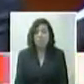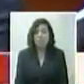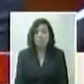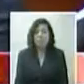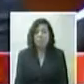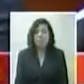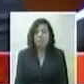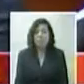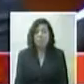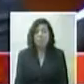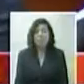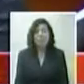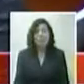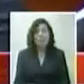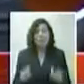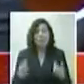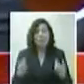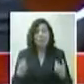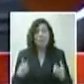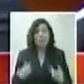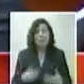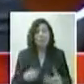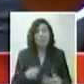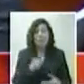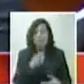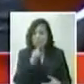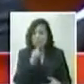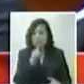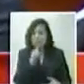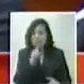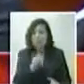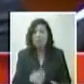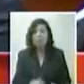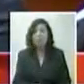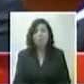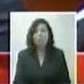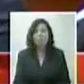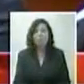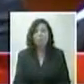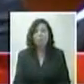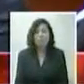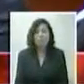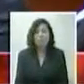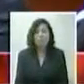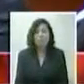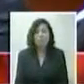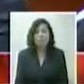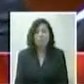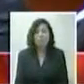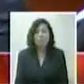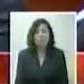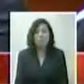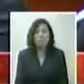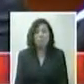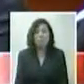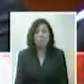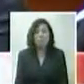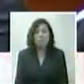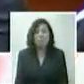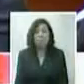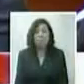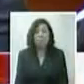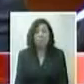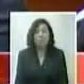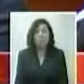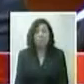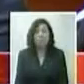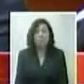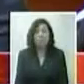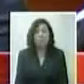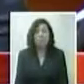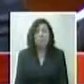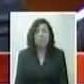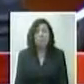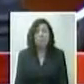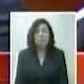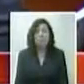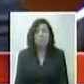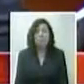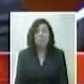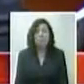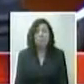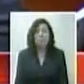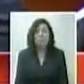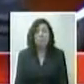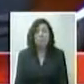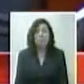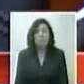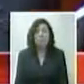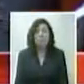chalecos pero chas a las empresas privadas a empresas privadas al ejército no no empresas de seguridad Y qué clase